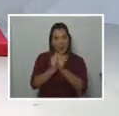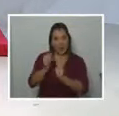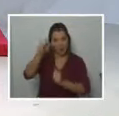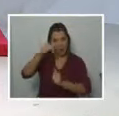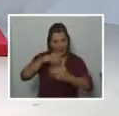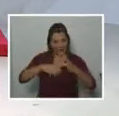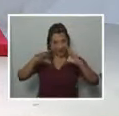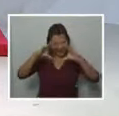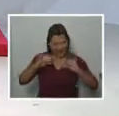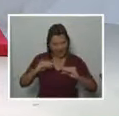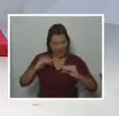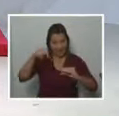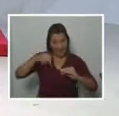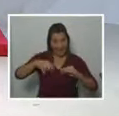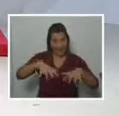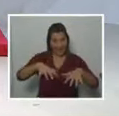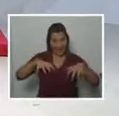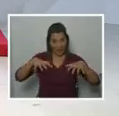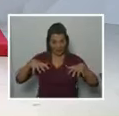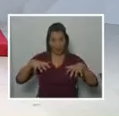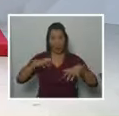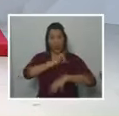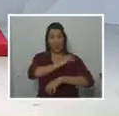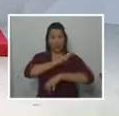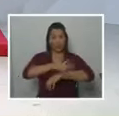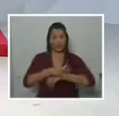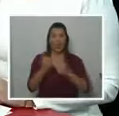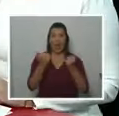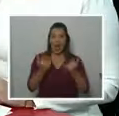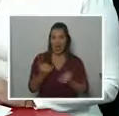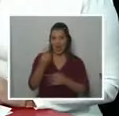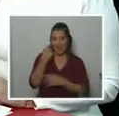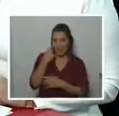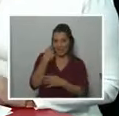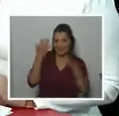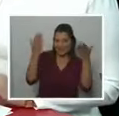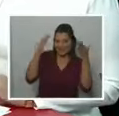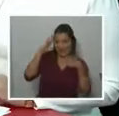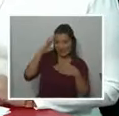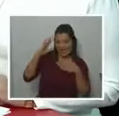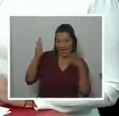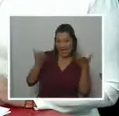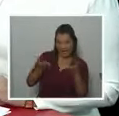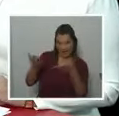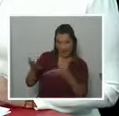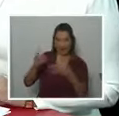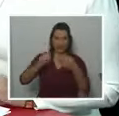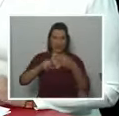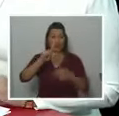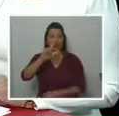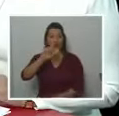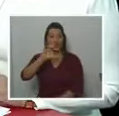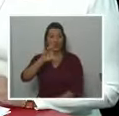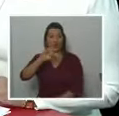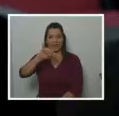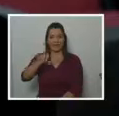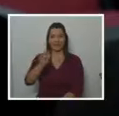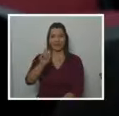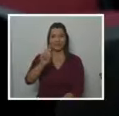acá en el auditorio? Y bueno, vamos a verlos y a saludarlos a continuación al licenciado